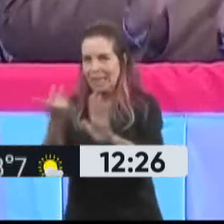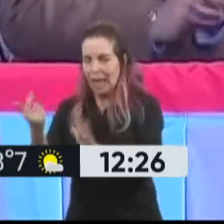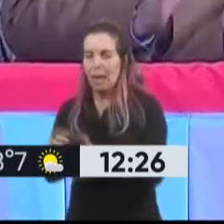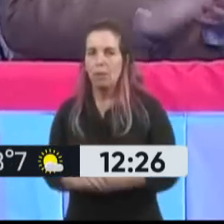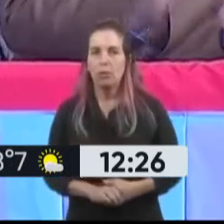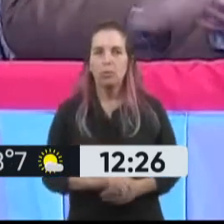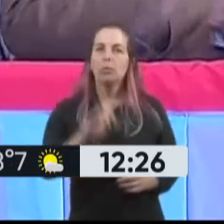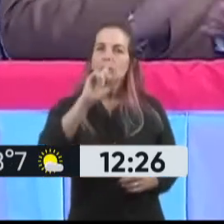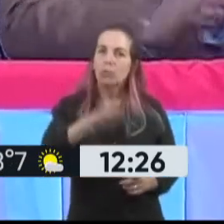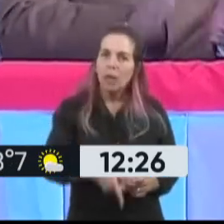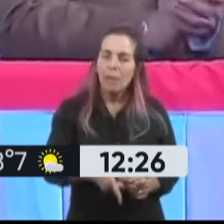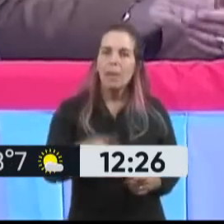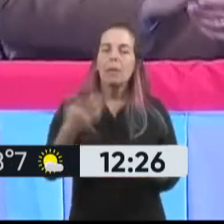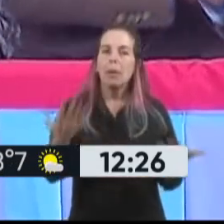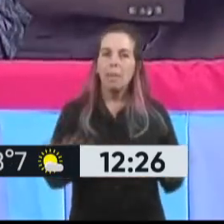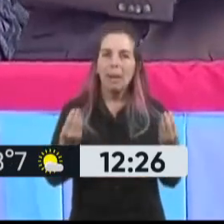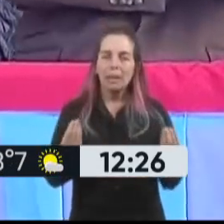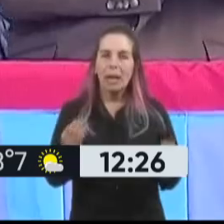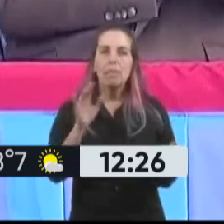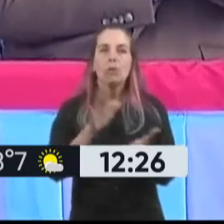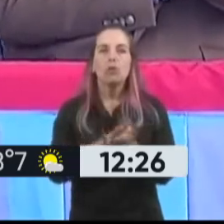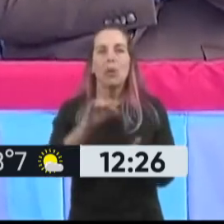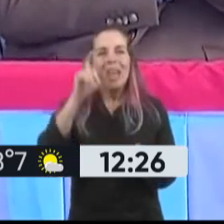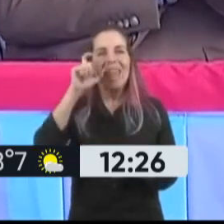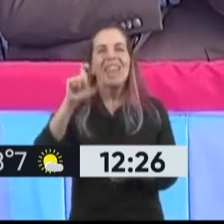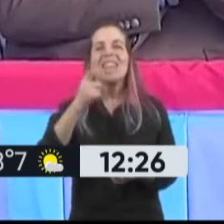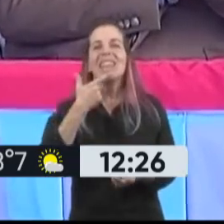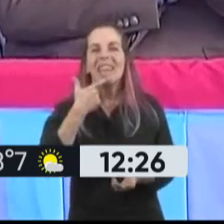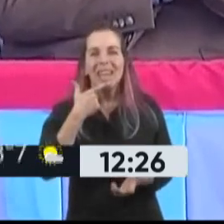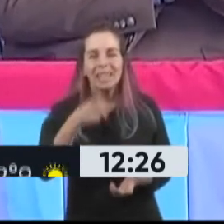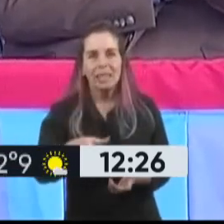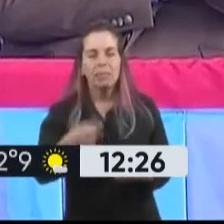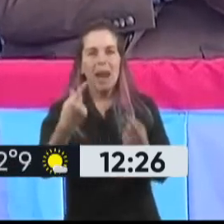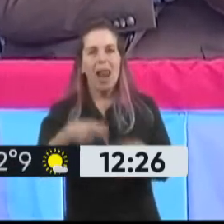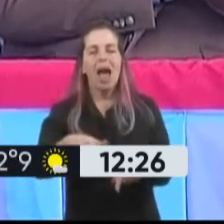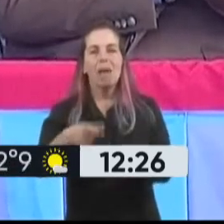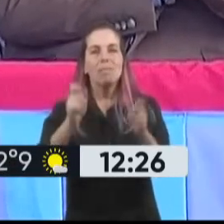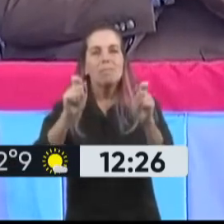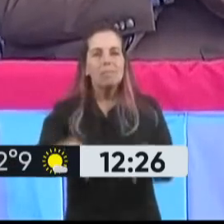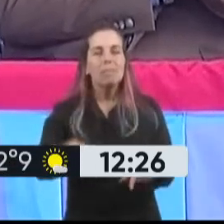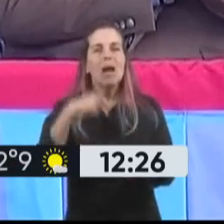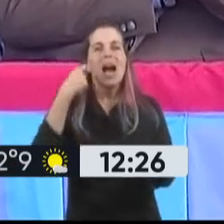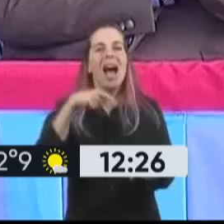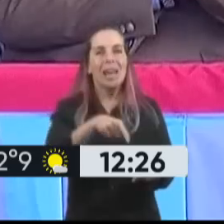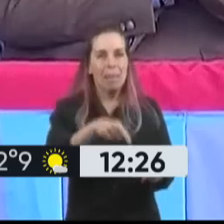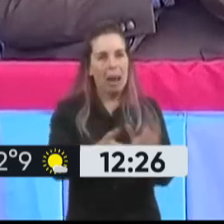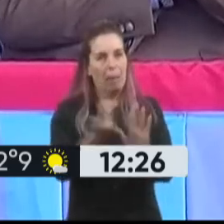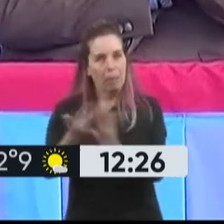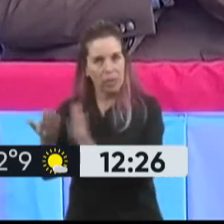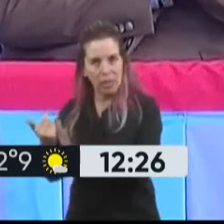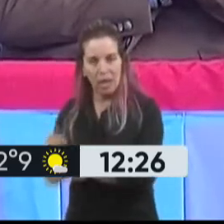Vamos a avanzar en la eliminación del 25% de las DEX a la proteína animal, que afecta de manera transversal al